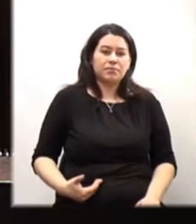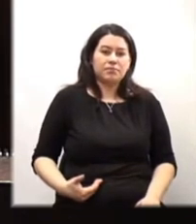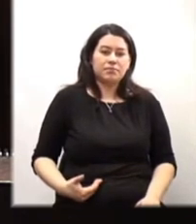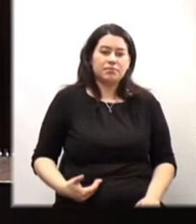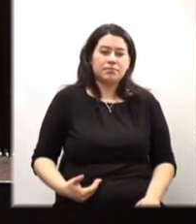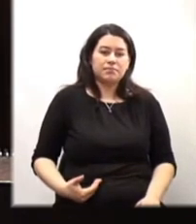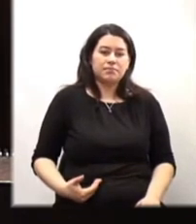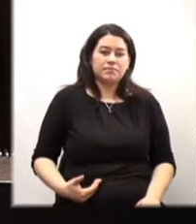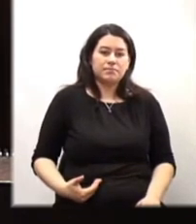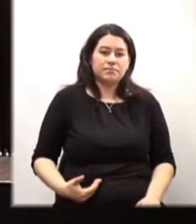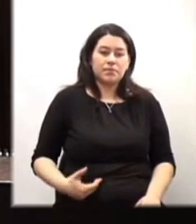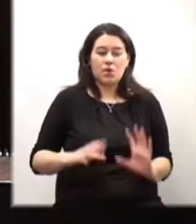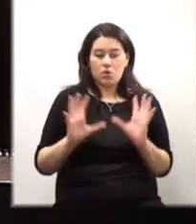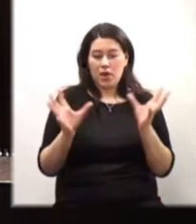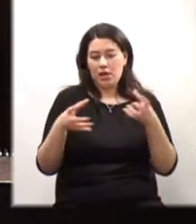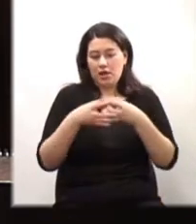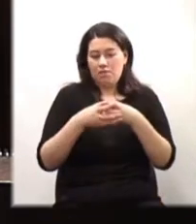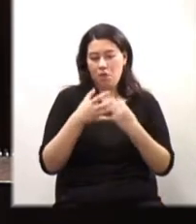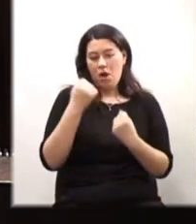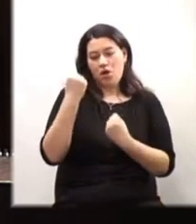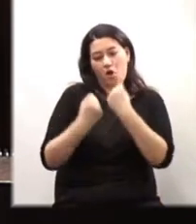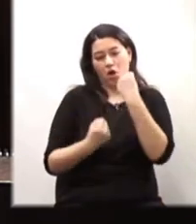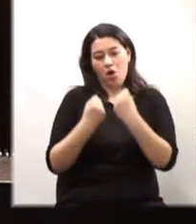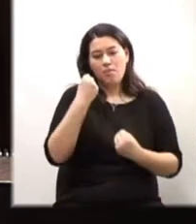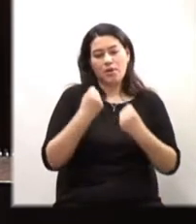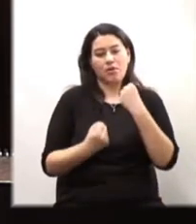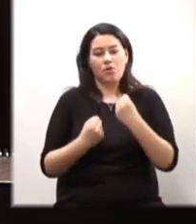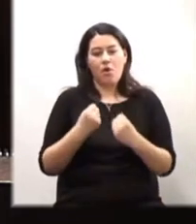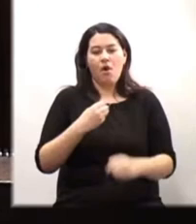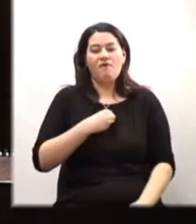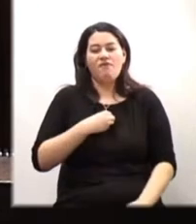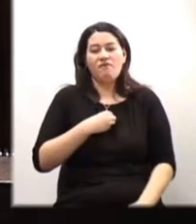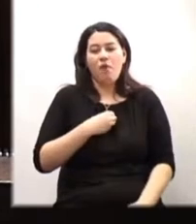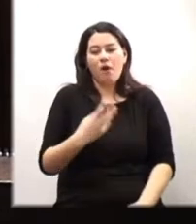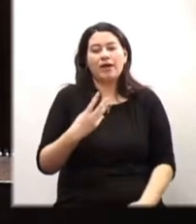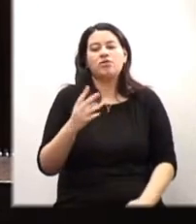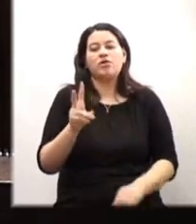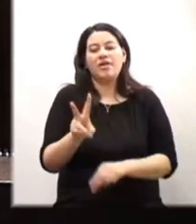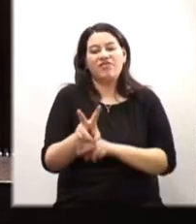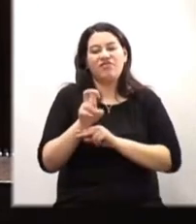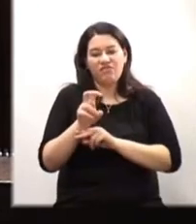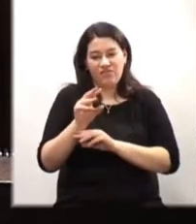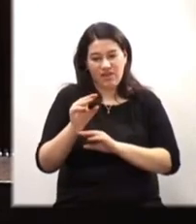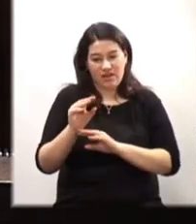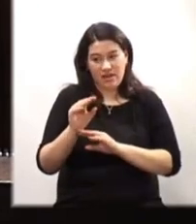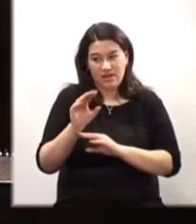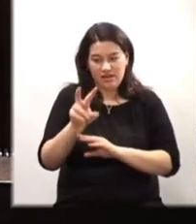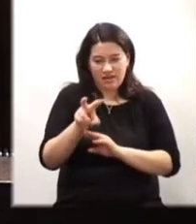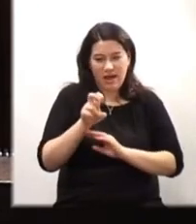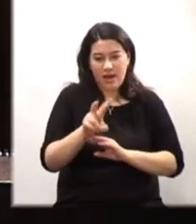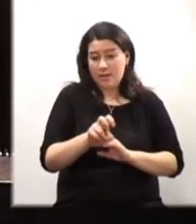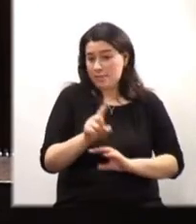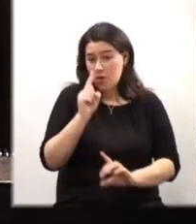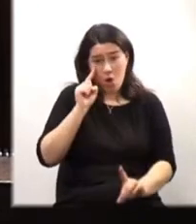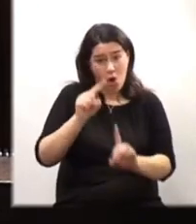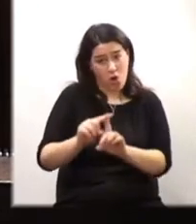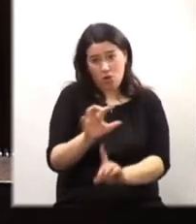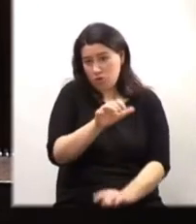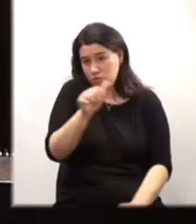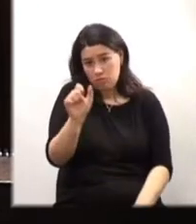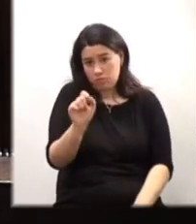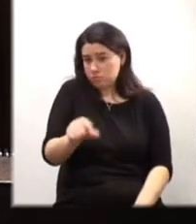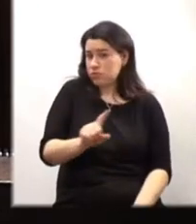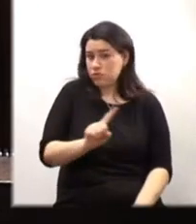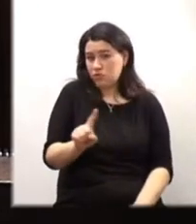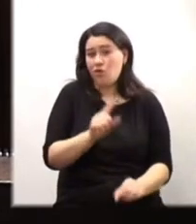designa un equipo económico con fuerte vocación fiscalista, y es un equipo económico que no ha logrado sus objetivos, y esta